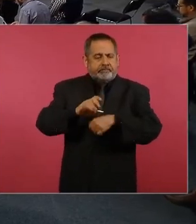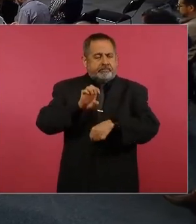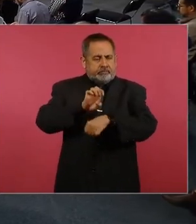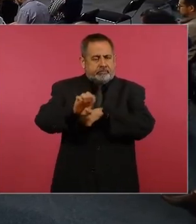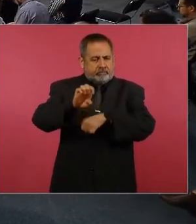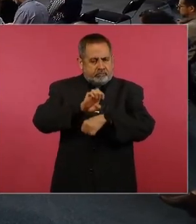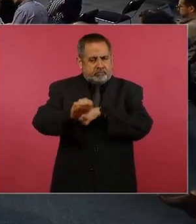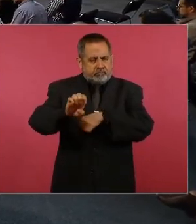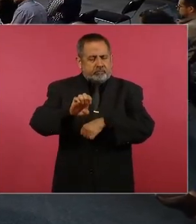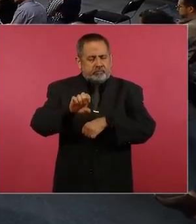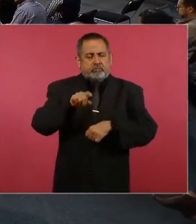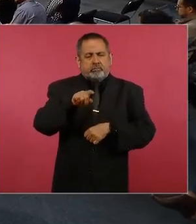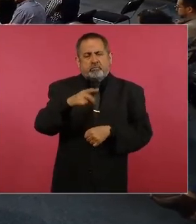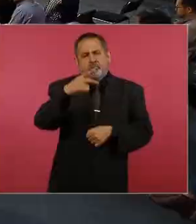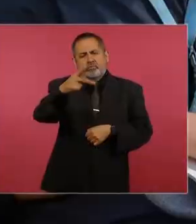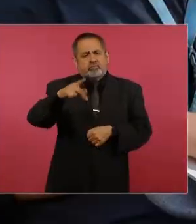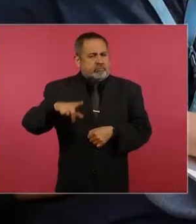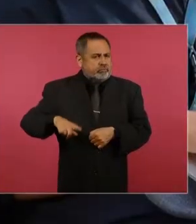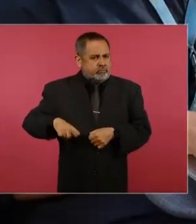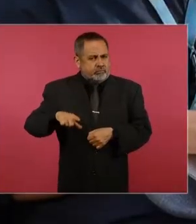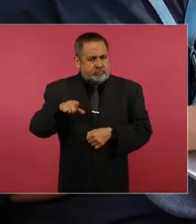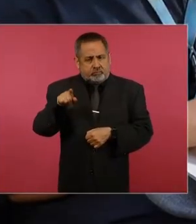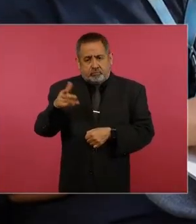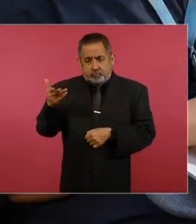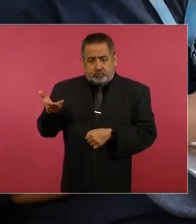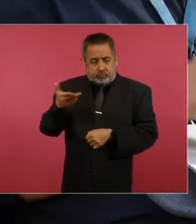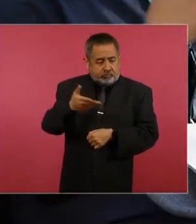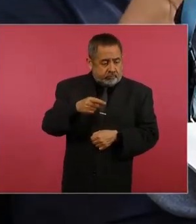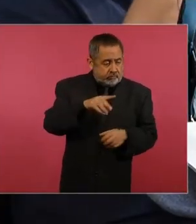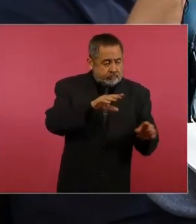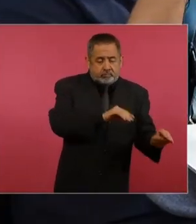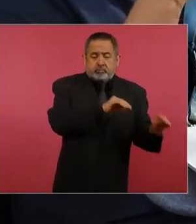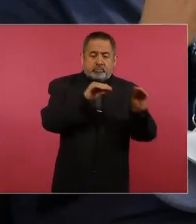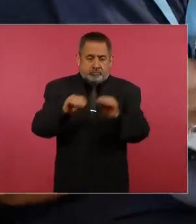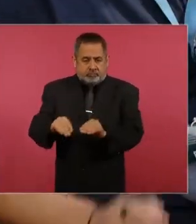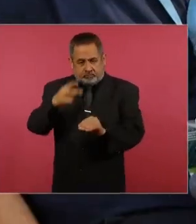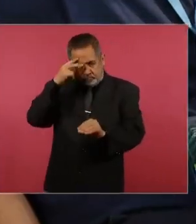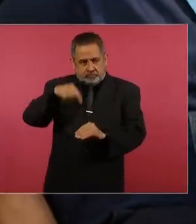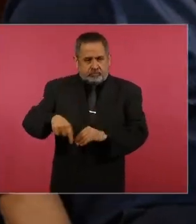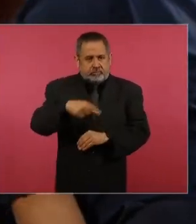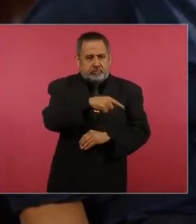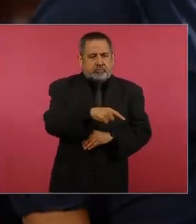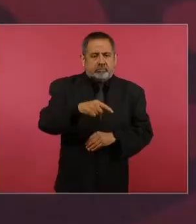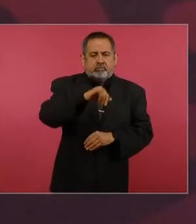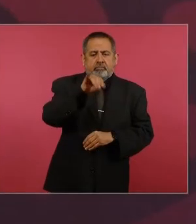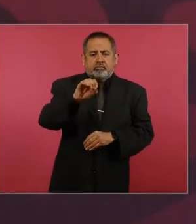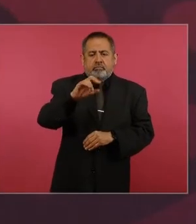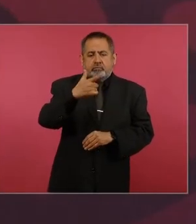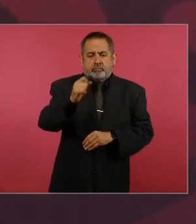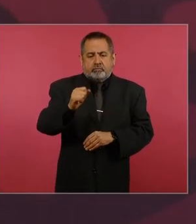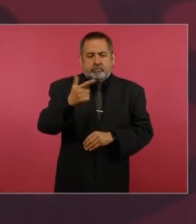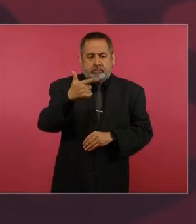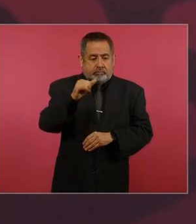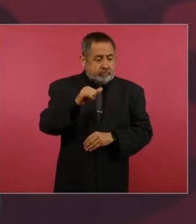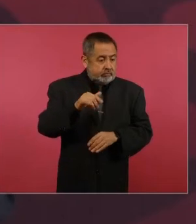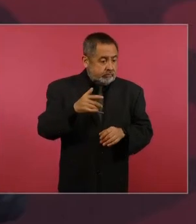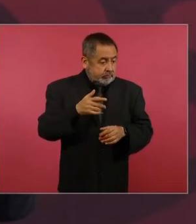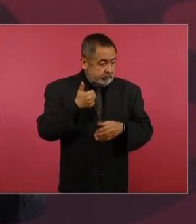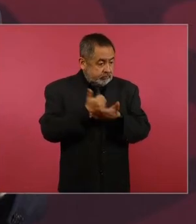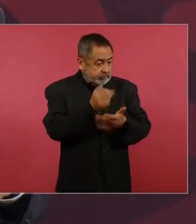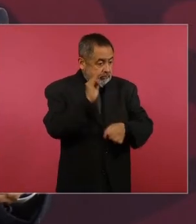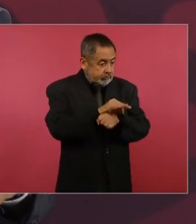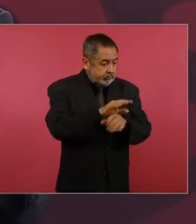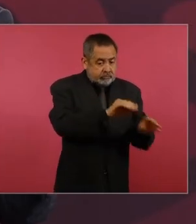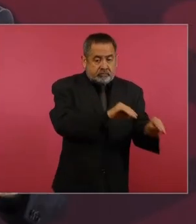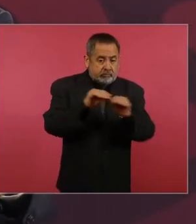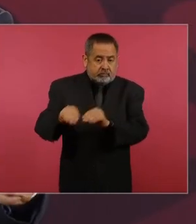un punto, ¿su gobierno buscaría traer a territorio nacional a Jorge Glass? Sí, sí, porque